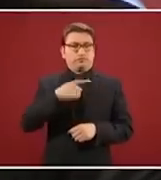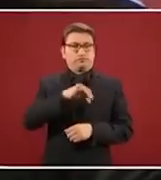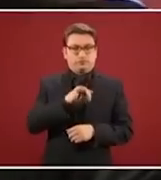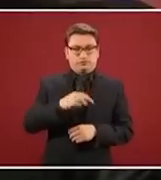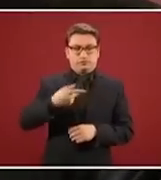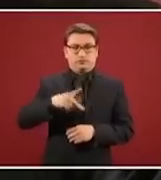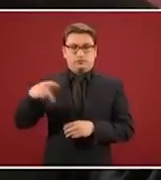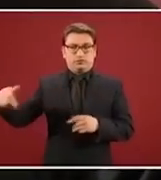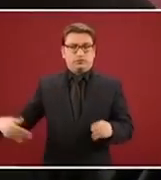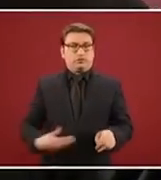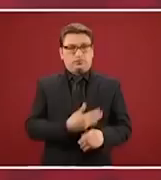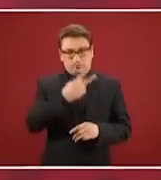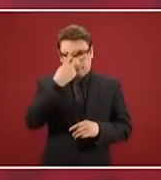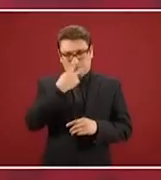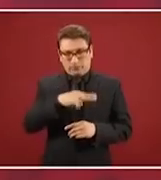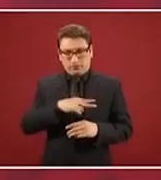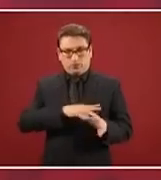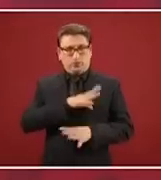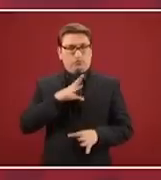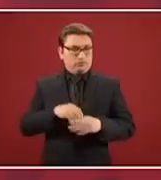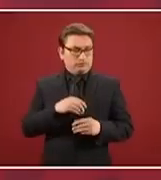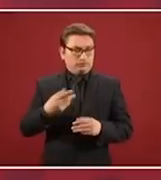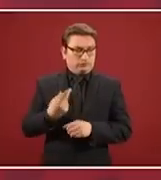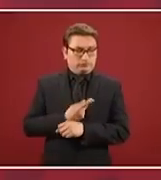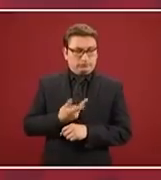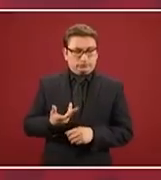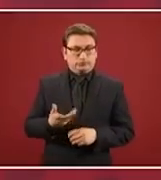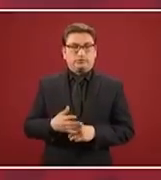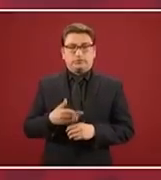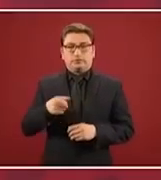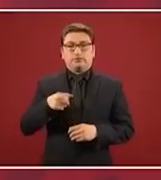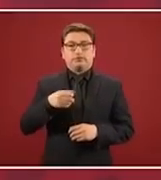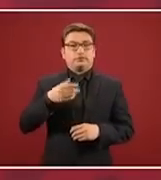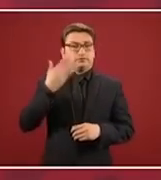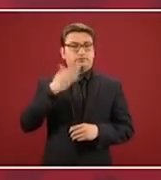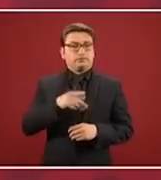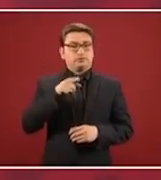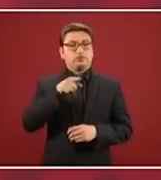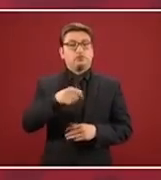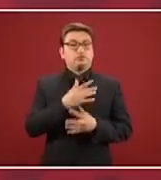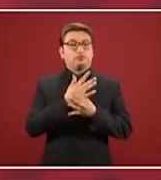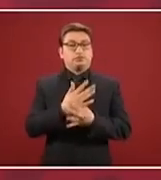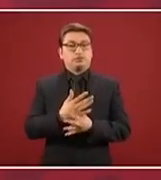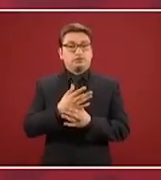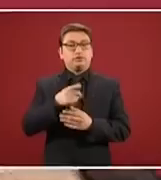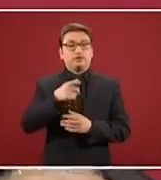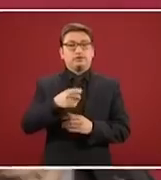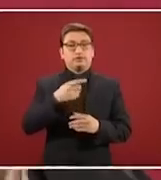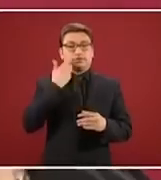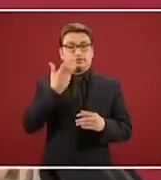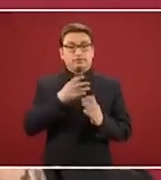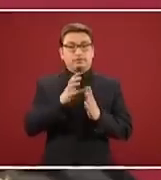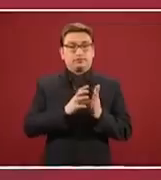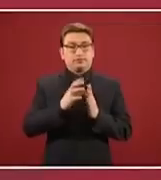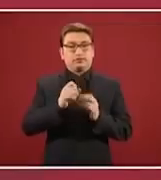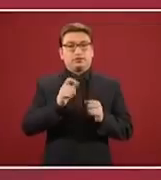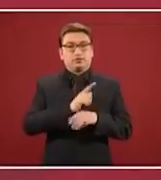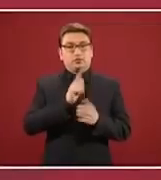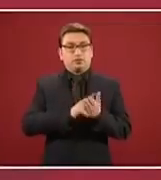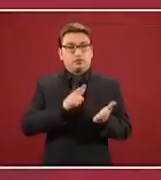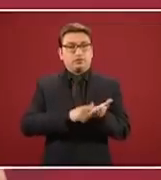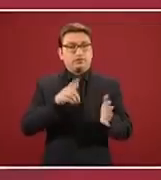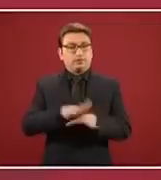atravesar todo el territorio de méxico o sea lo que tú ingieres sería cambiar radicalmente la ley vigente